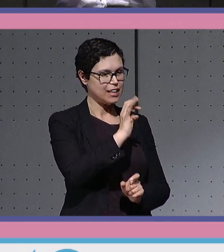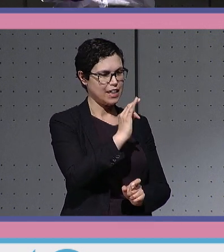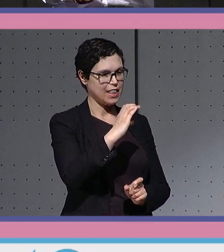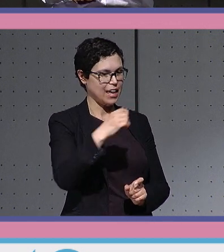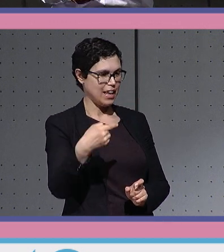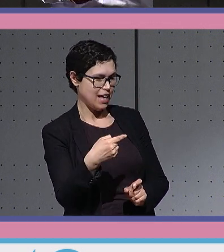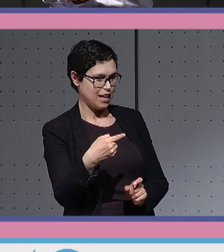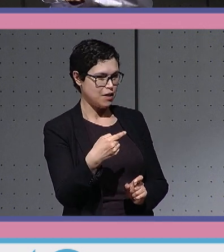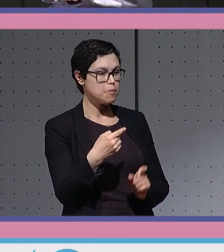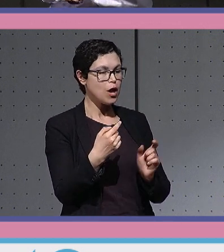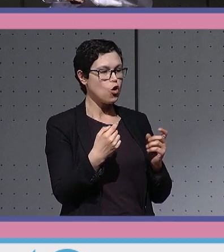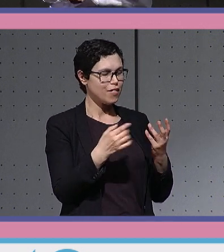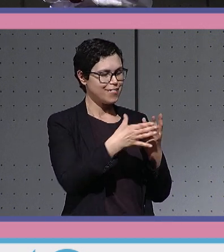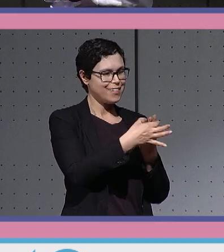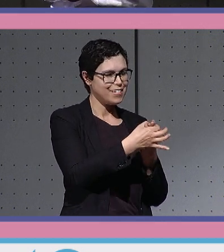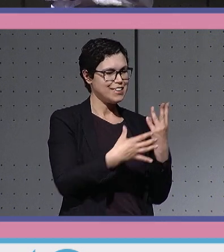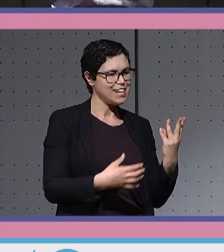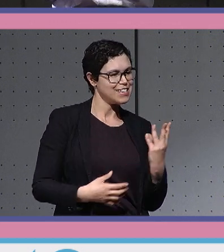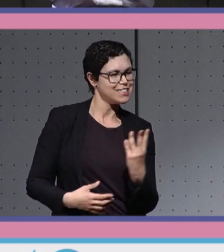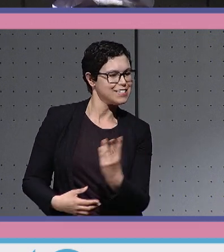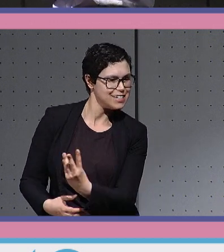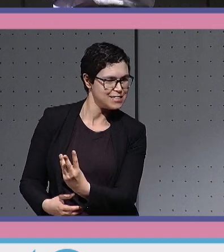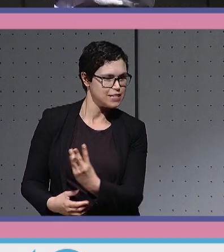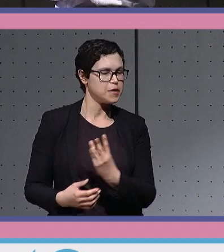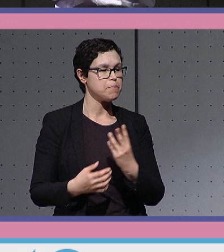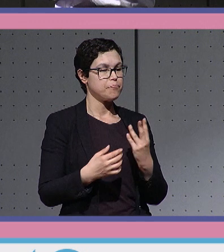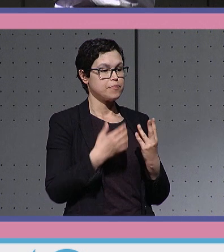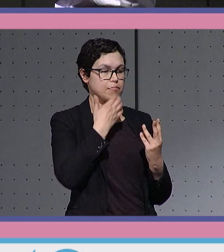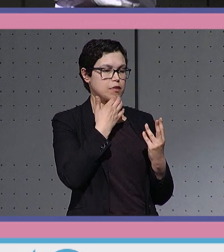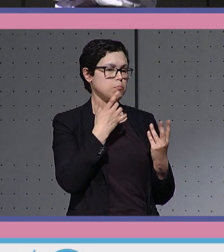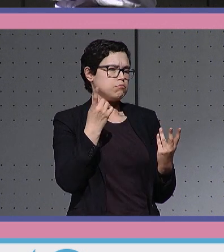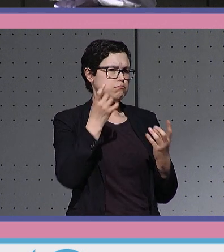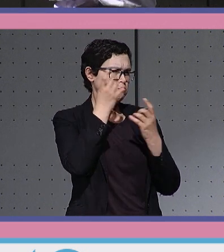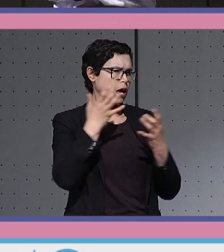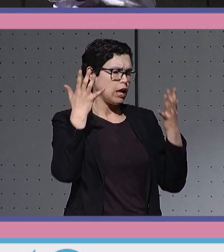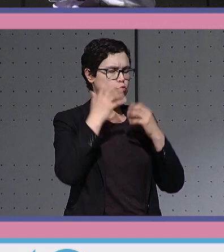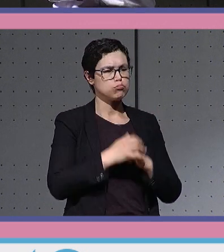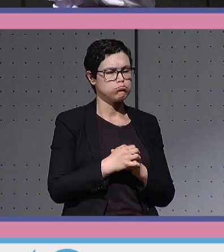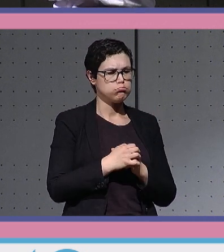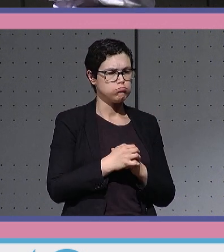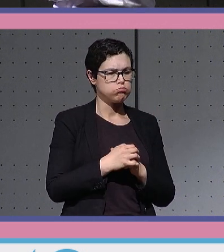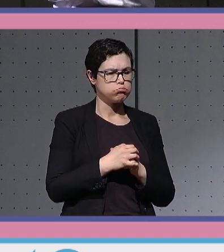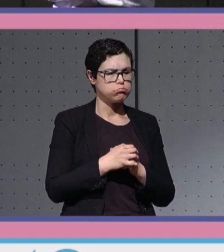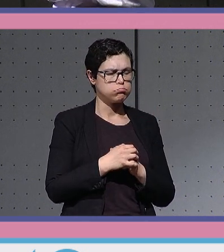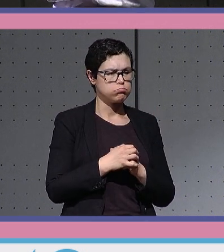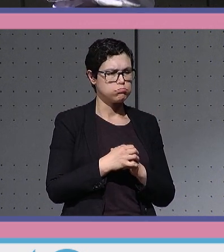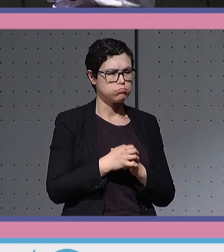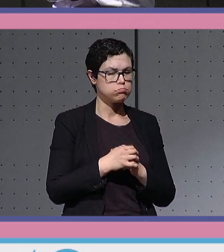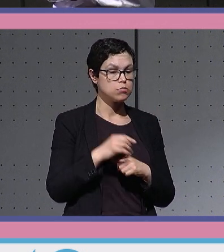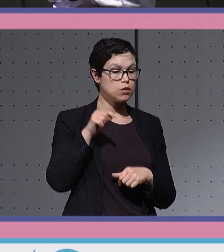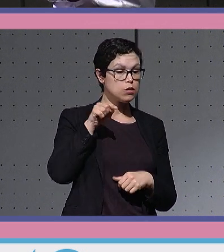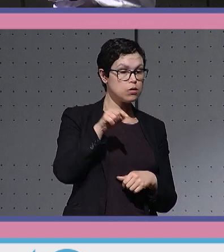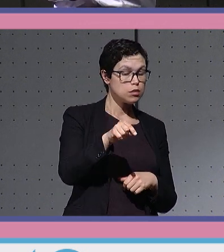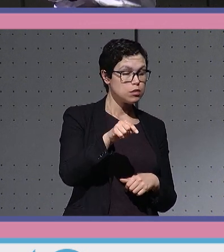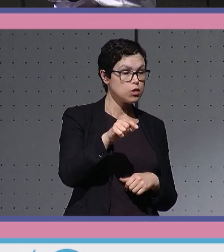las palabras son siempre de 3 letras. Que dice, con ese sol hay más luz. Imaginaros una instrucción. Si dice, con esa sol hay más luz, aún